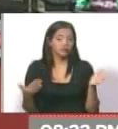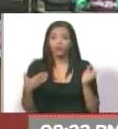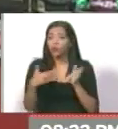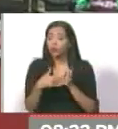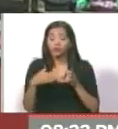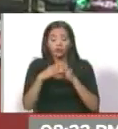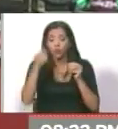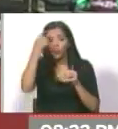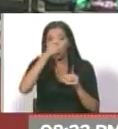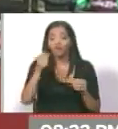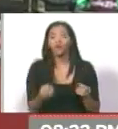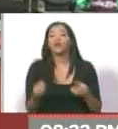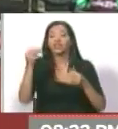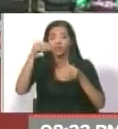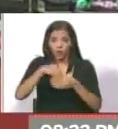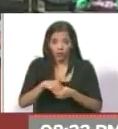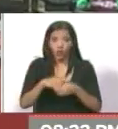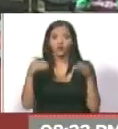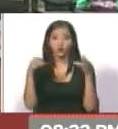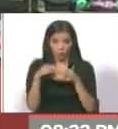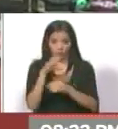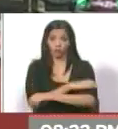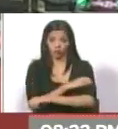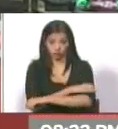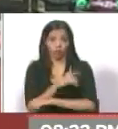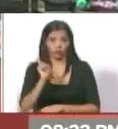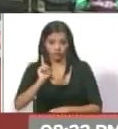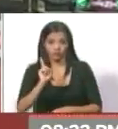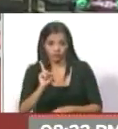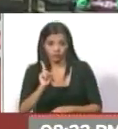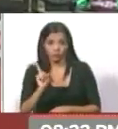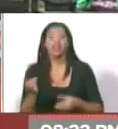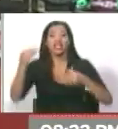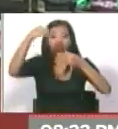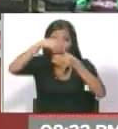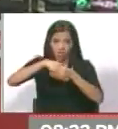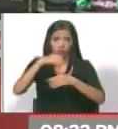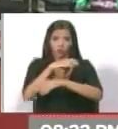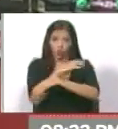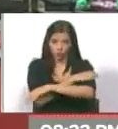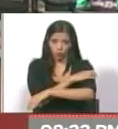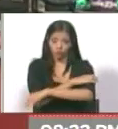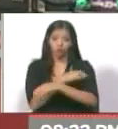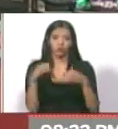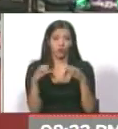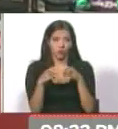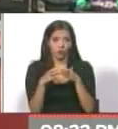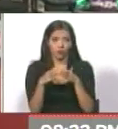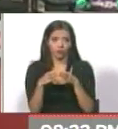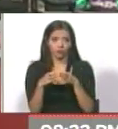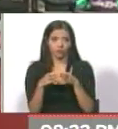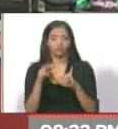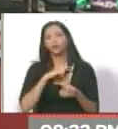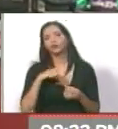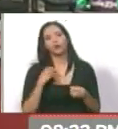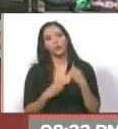pueblo, incluidos sectores de la oposición, incluidos sectores de la oposición. Entonces nosotros nos